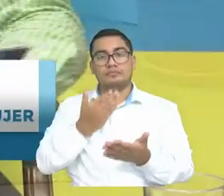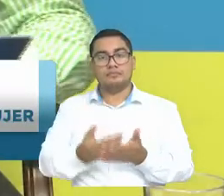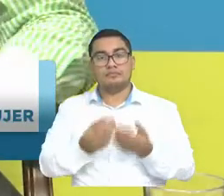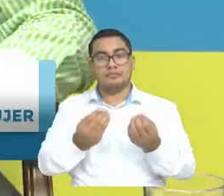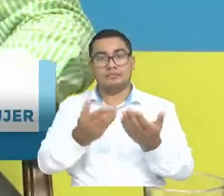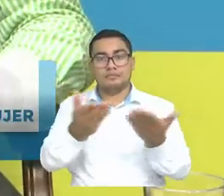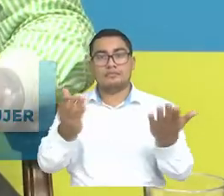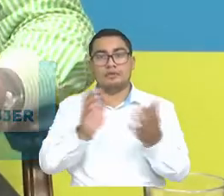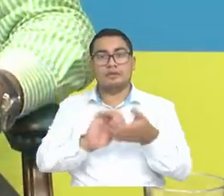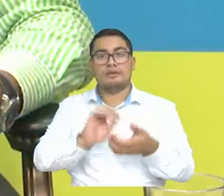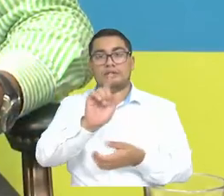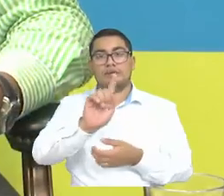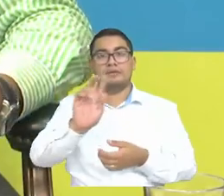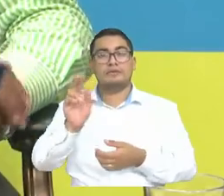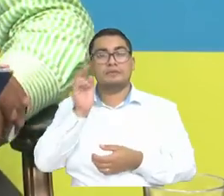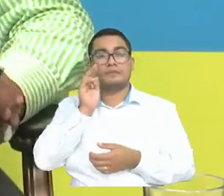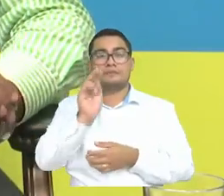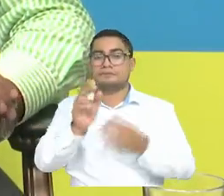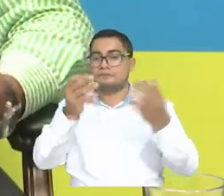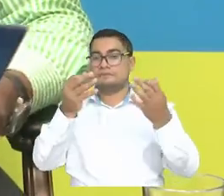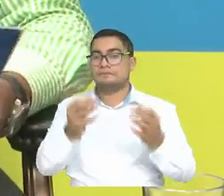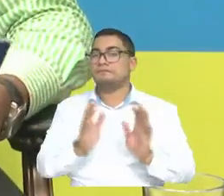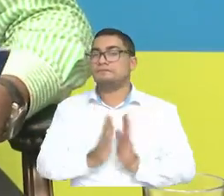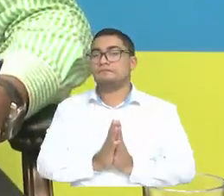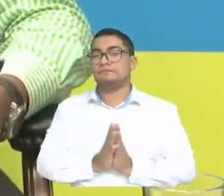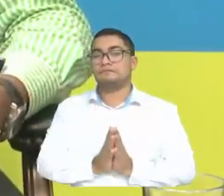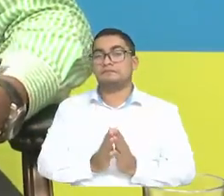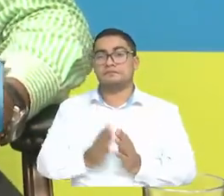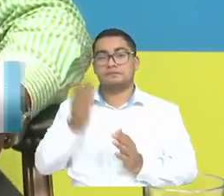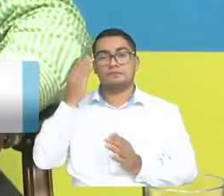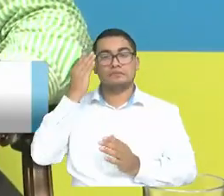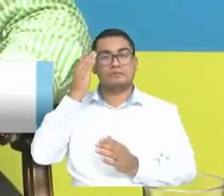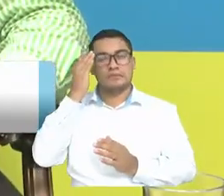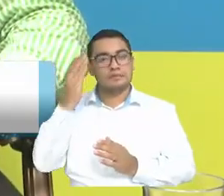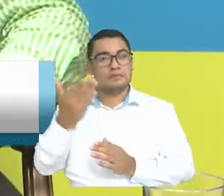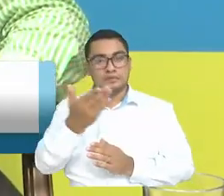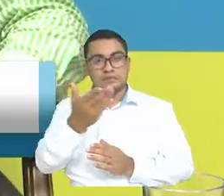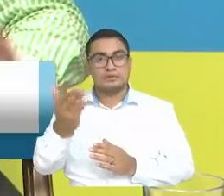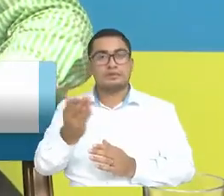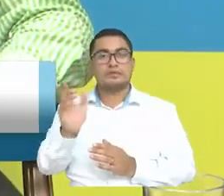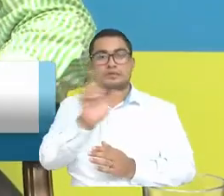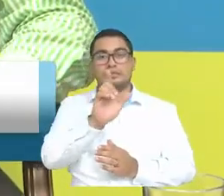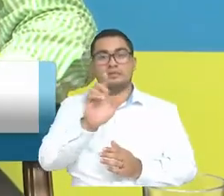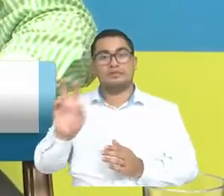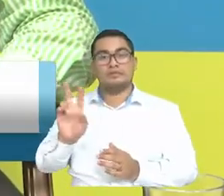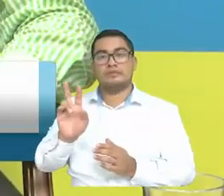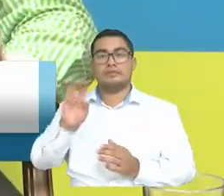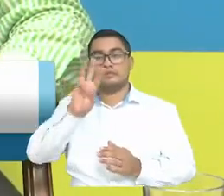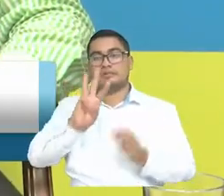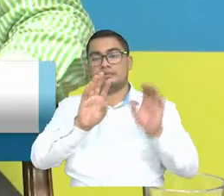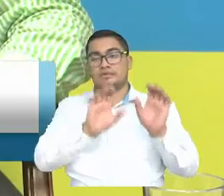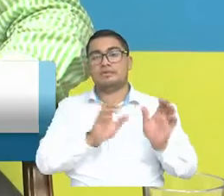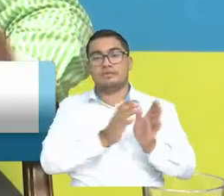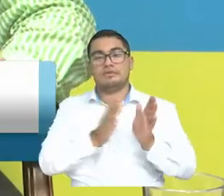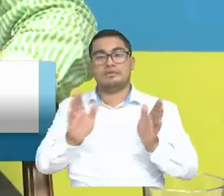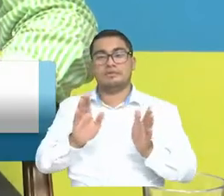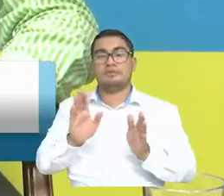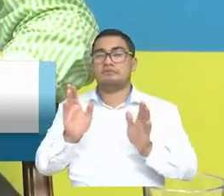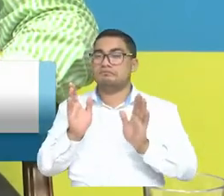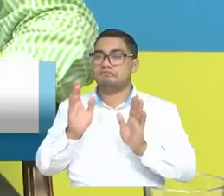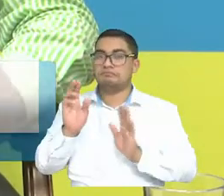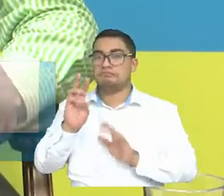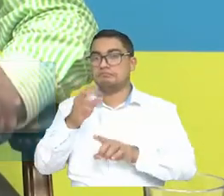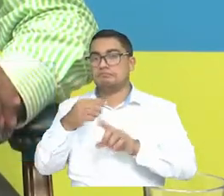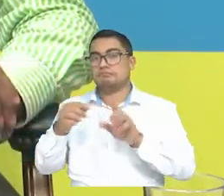también a usted, amigos televidentes, por su excelente sintonía. Usted sabe que de lunes a viernes estamos desde las 3 de la tarde para